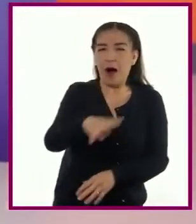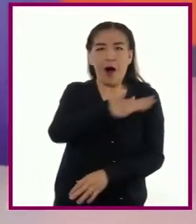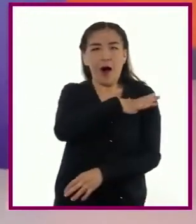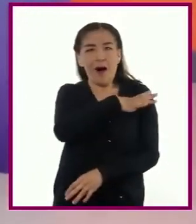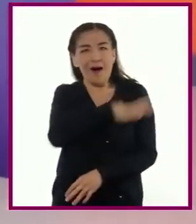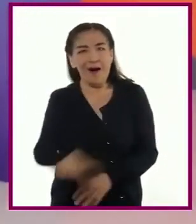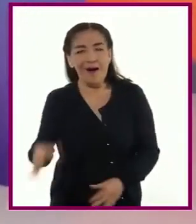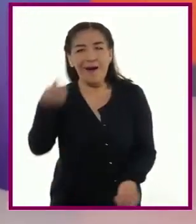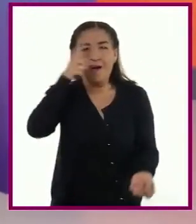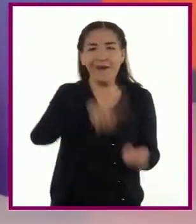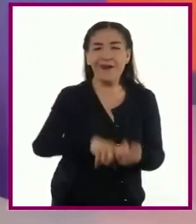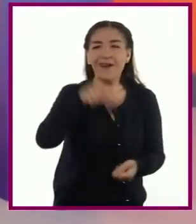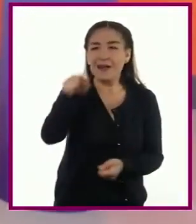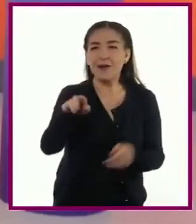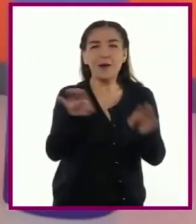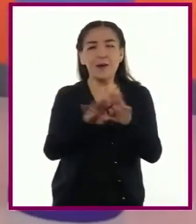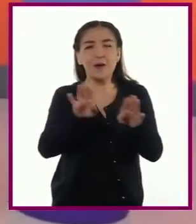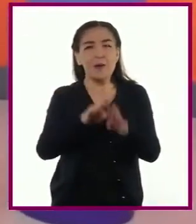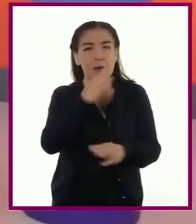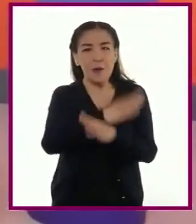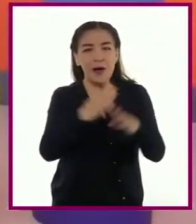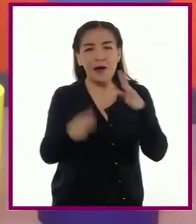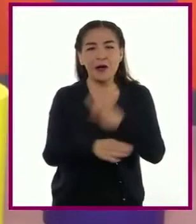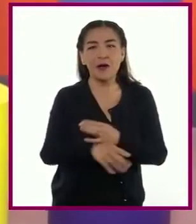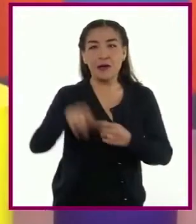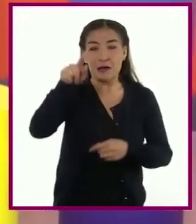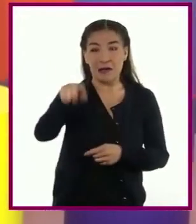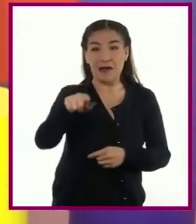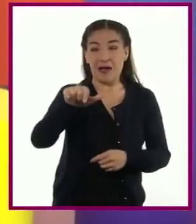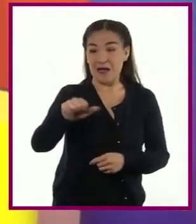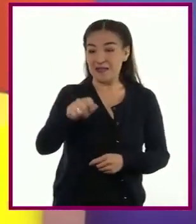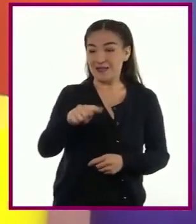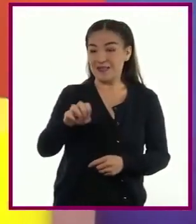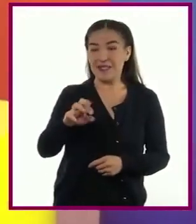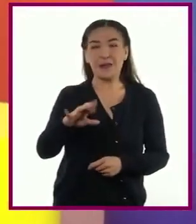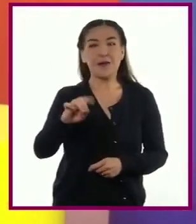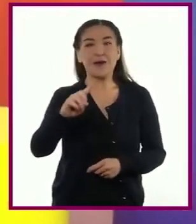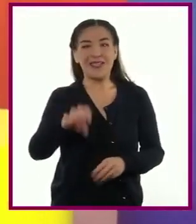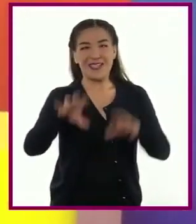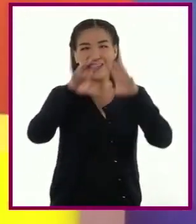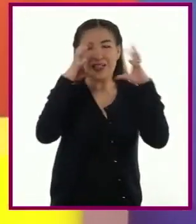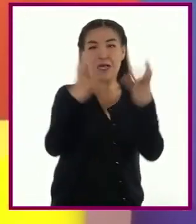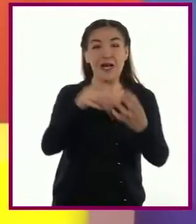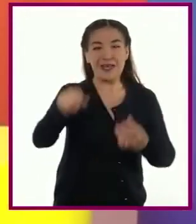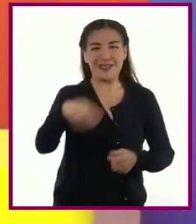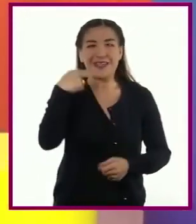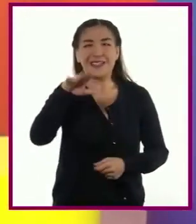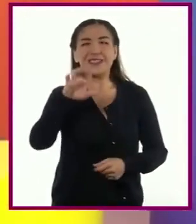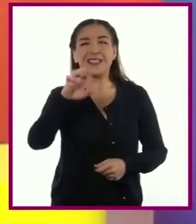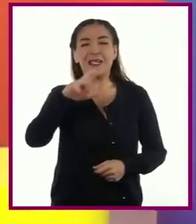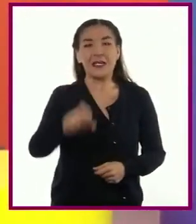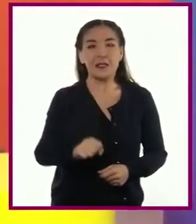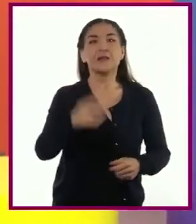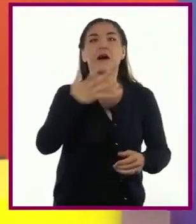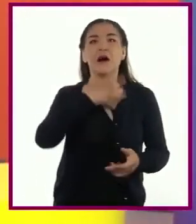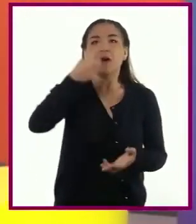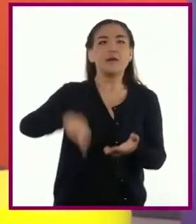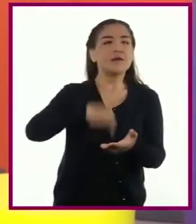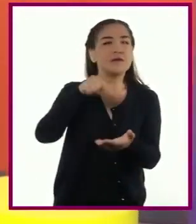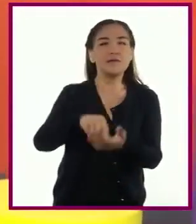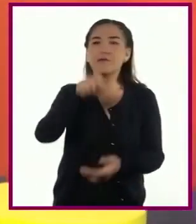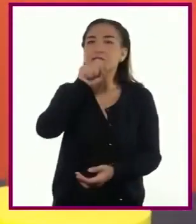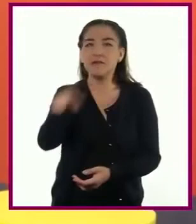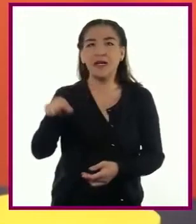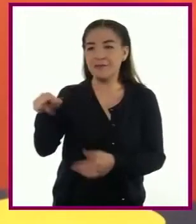comprobar que a través de sus instrumentos, el asteroide Ceres se encontraba exactamente en la posición indicada por